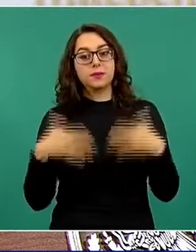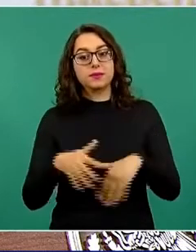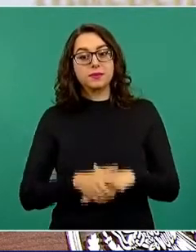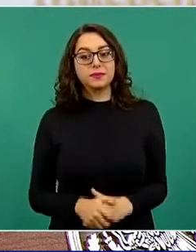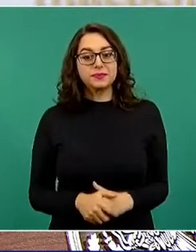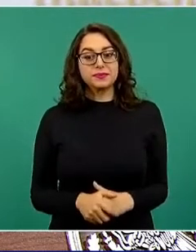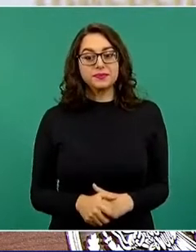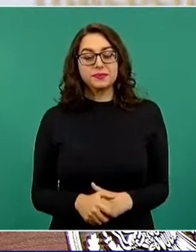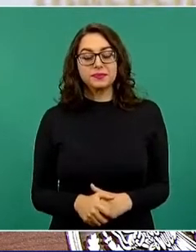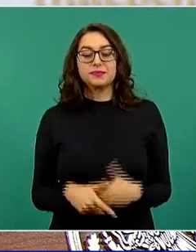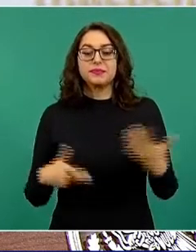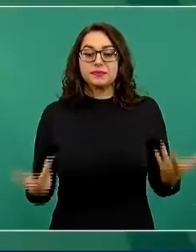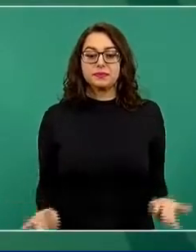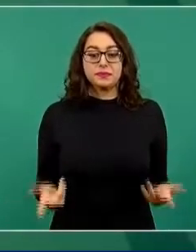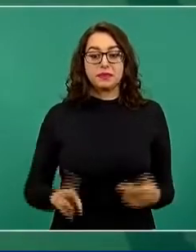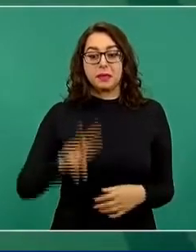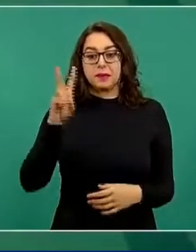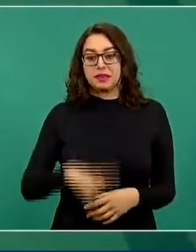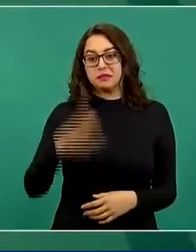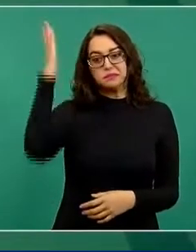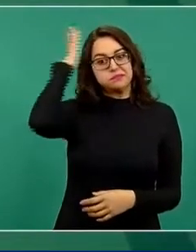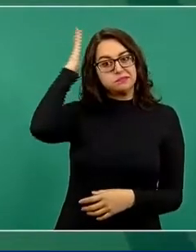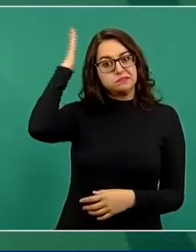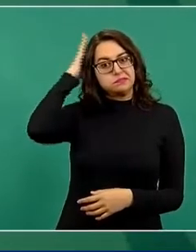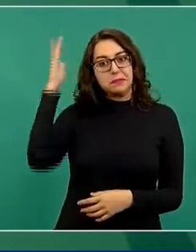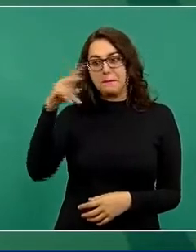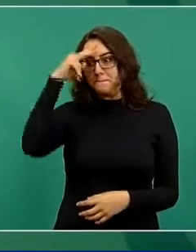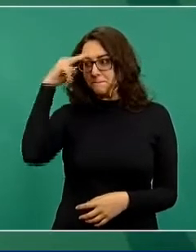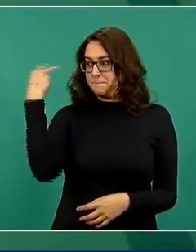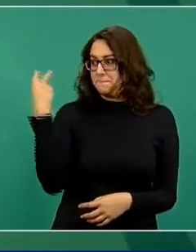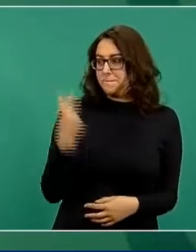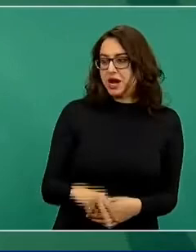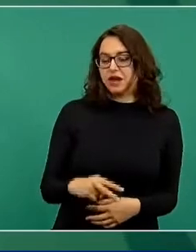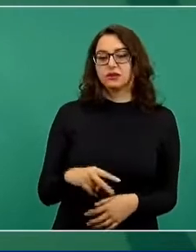¿cuántos dirigentes nuestros